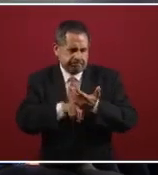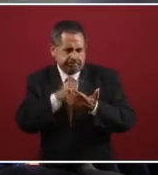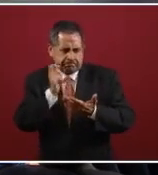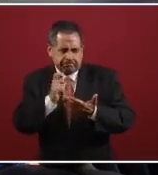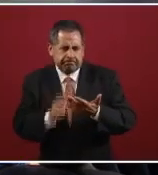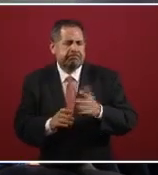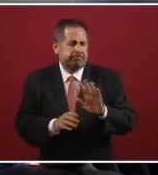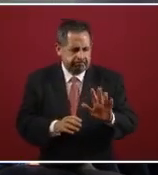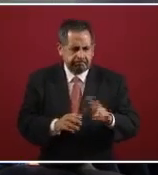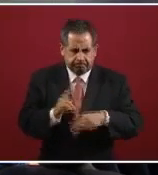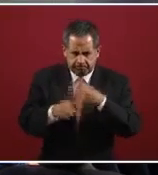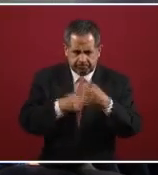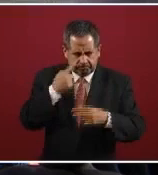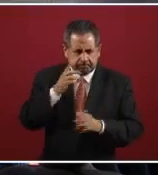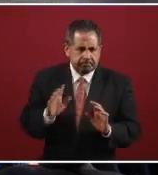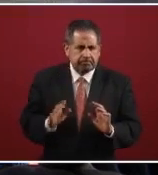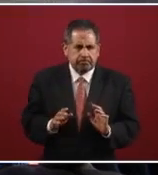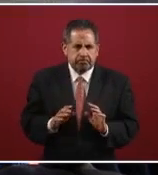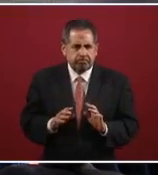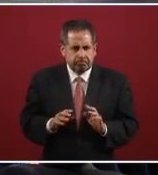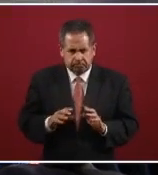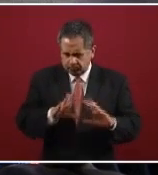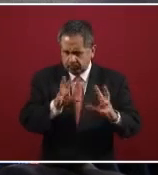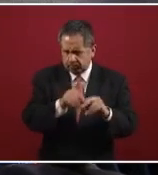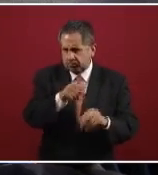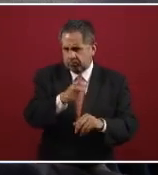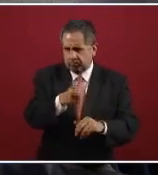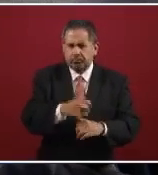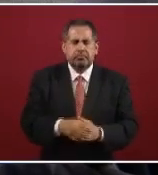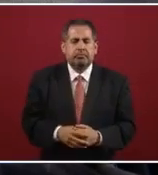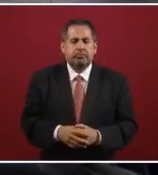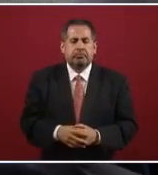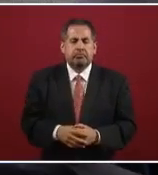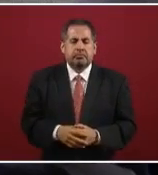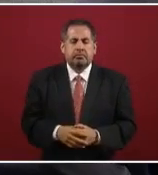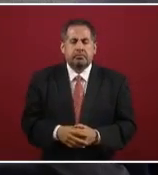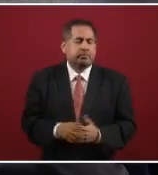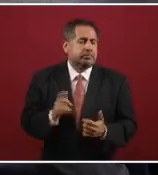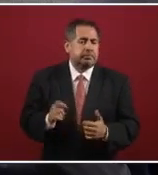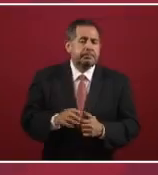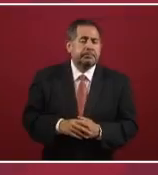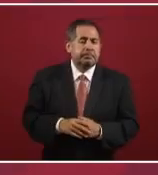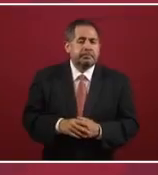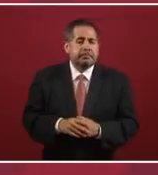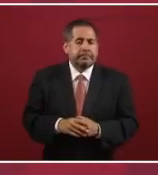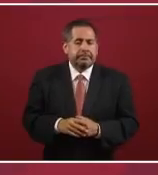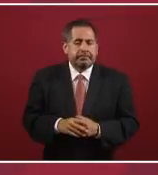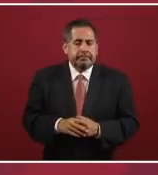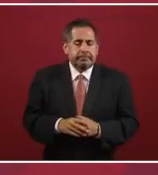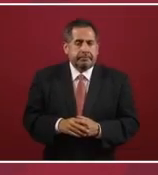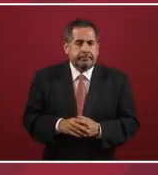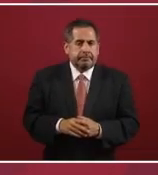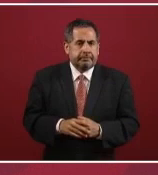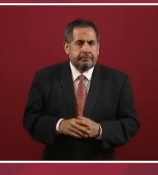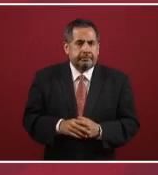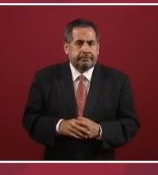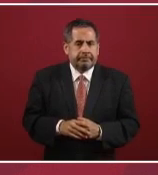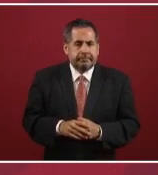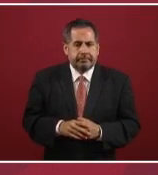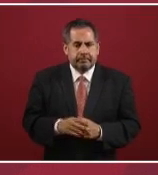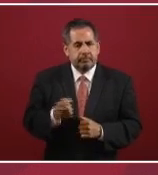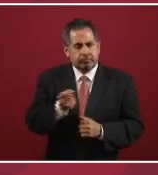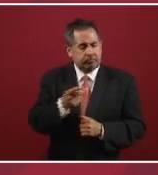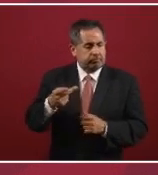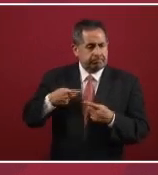lo vamos a ver todo esto y son de verdad de